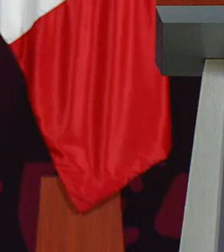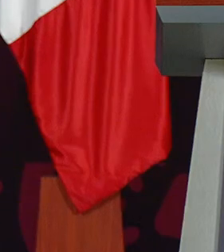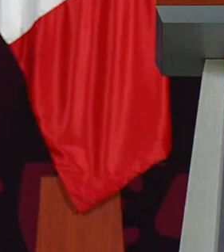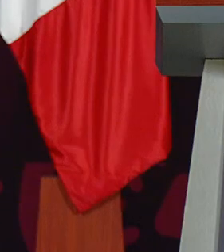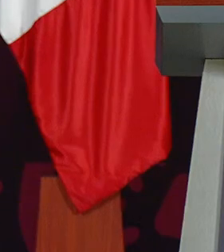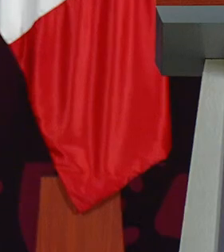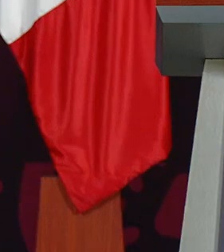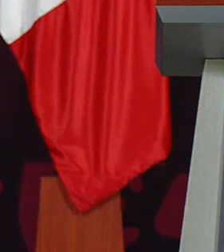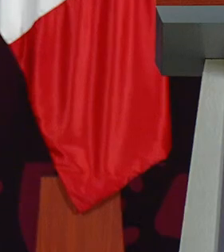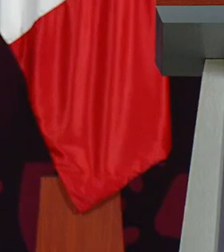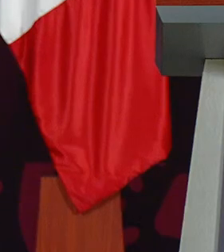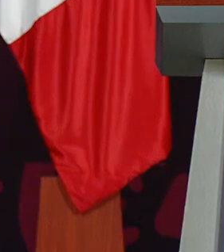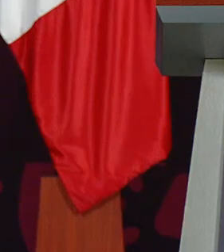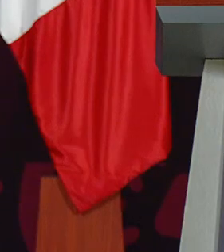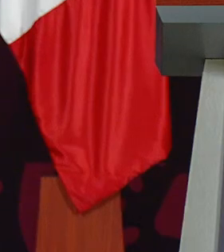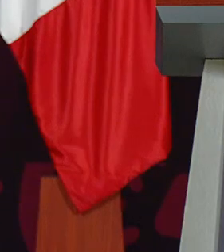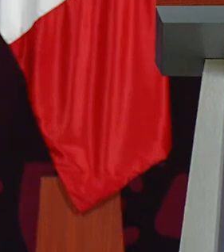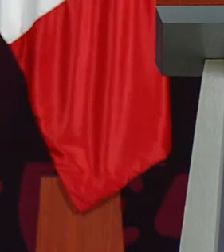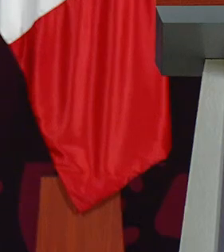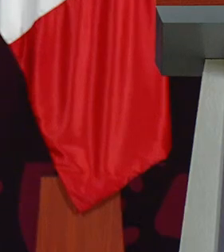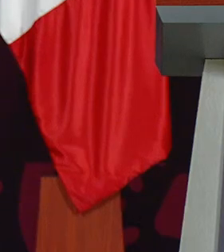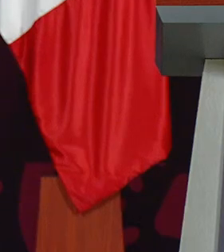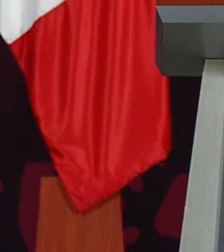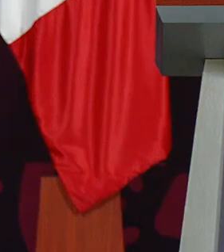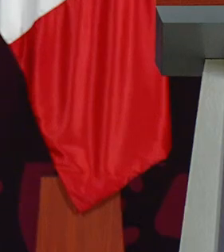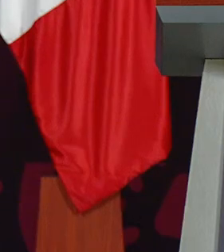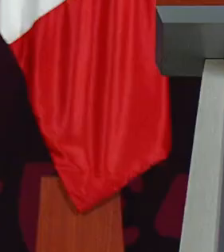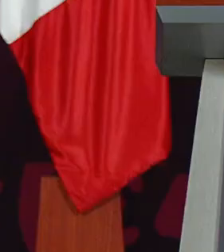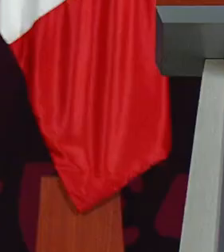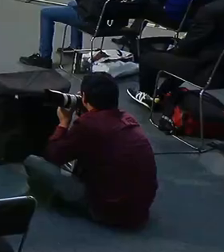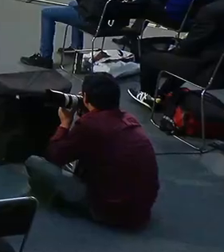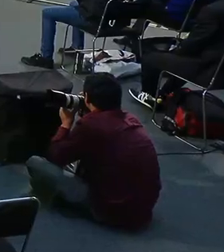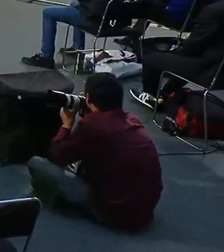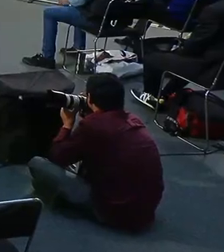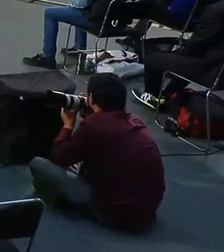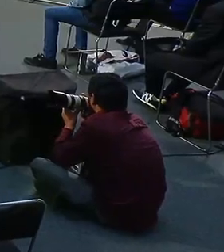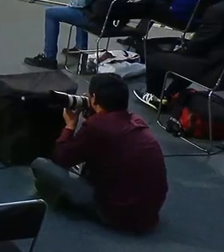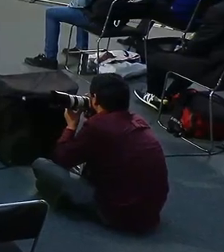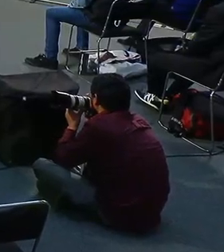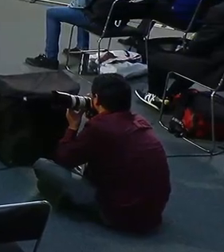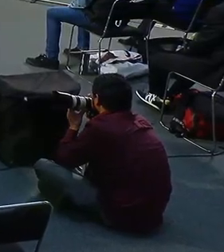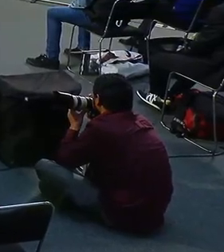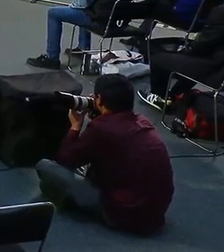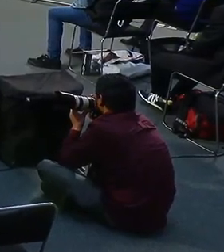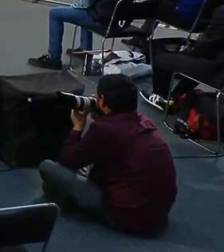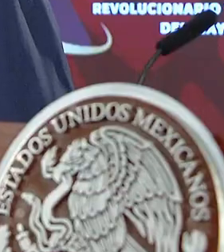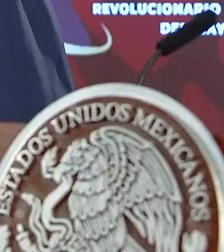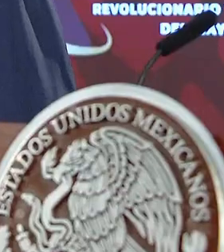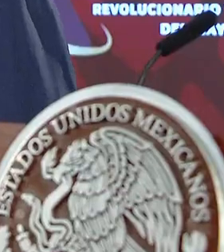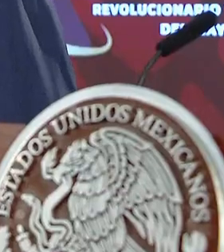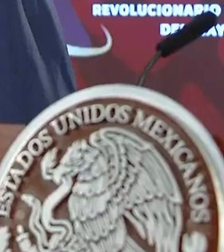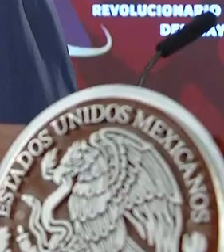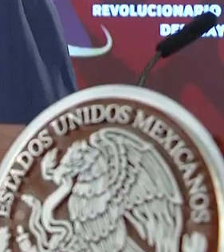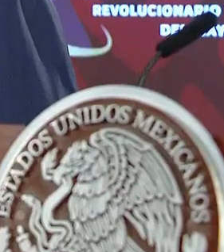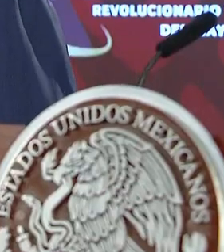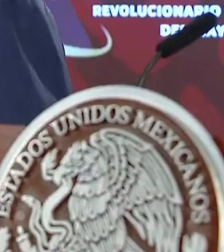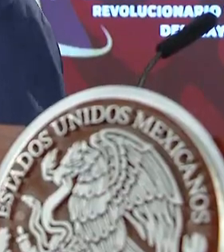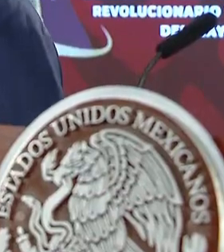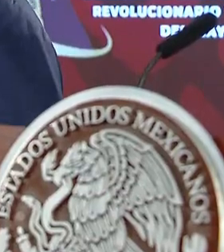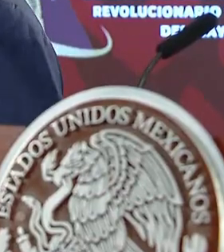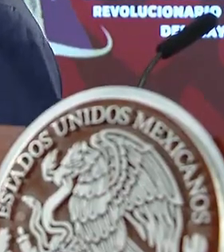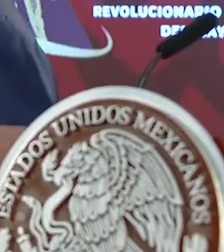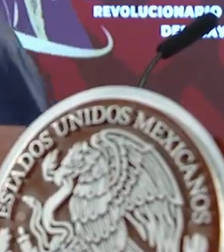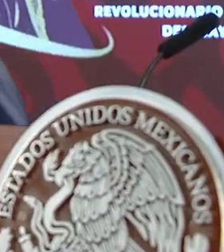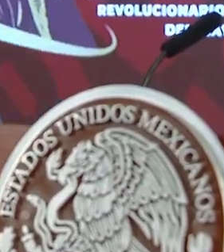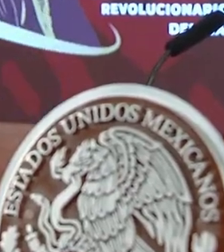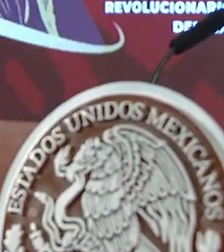Y del 2016 a la fecha de manera interrumpida. Bien interrumpida. Bien interrumpida. Bien